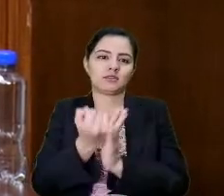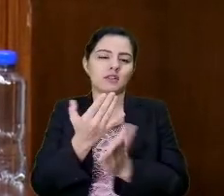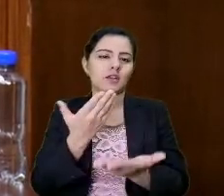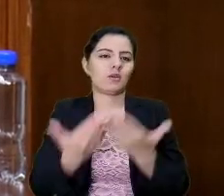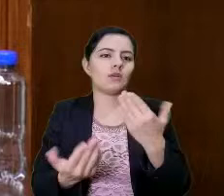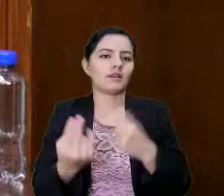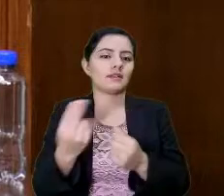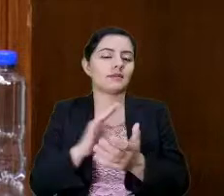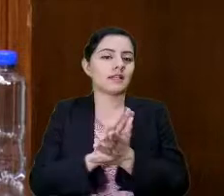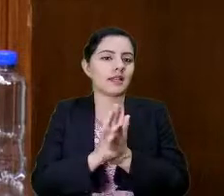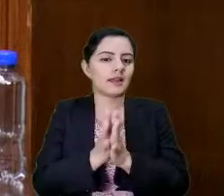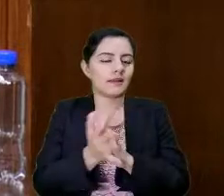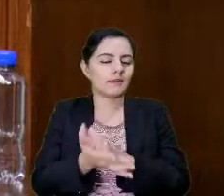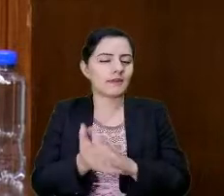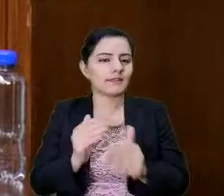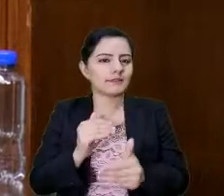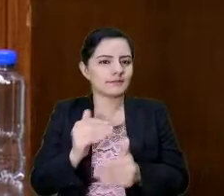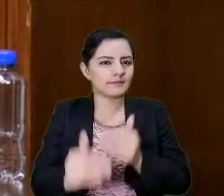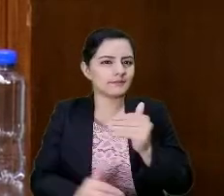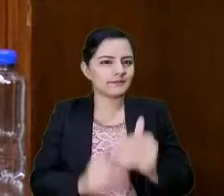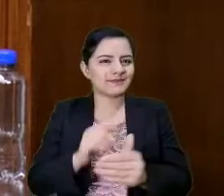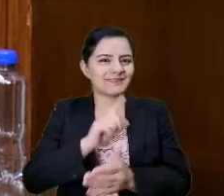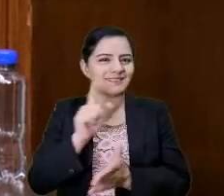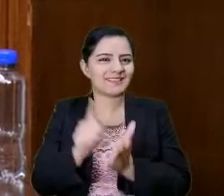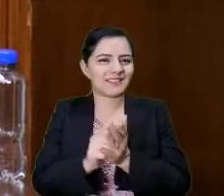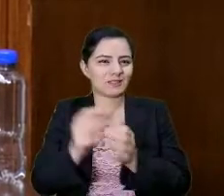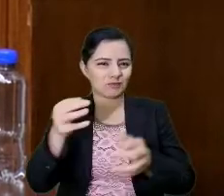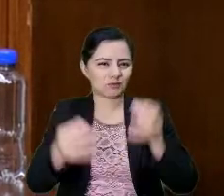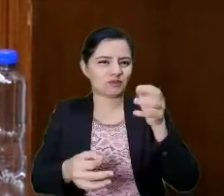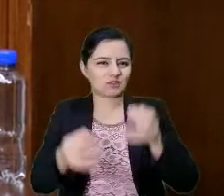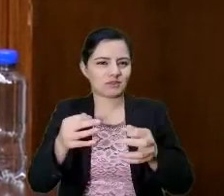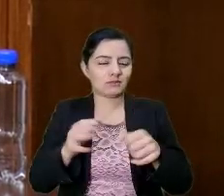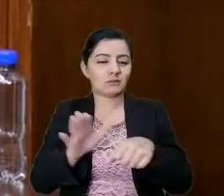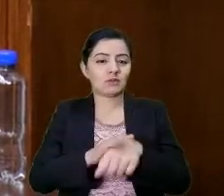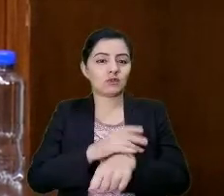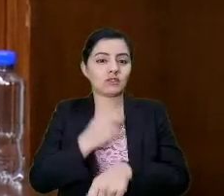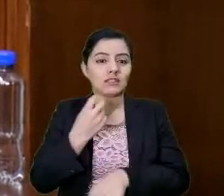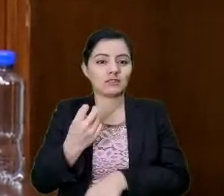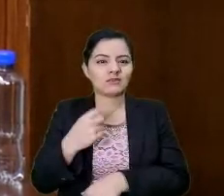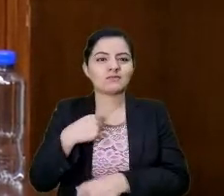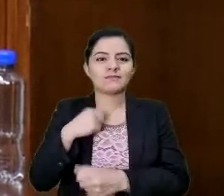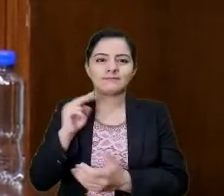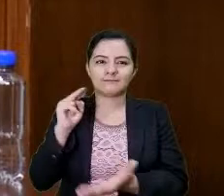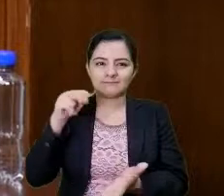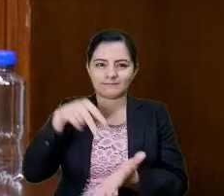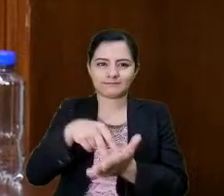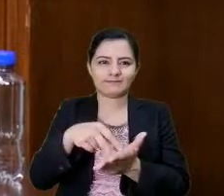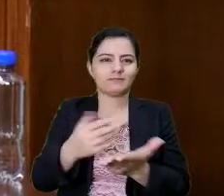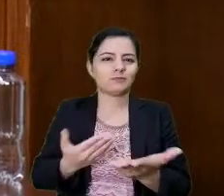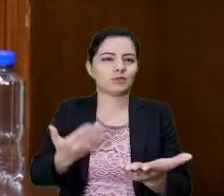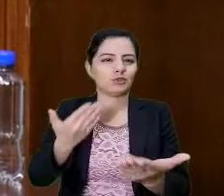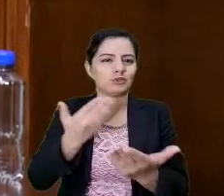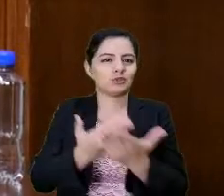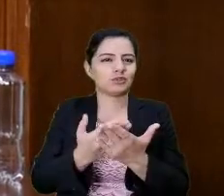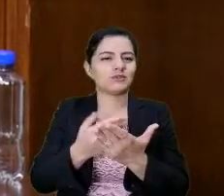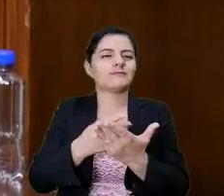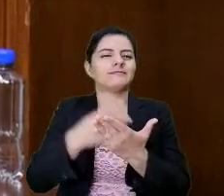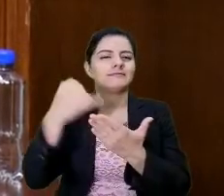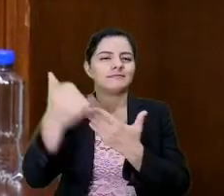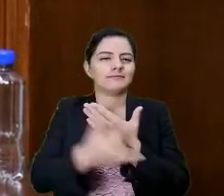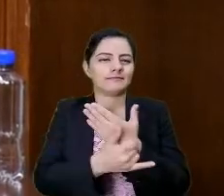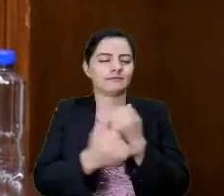la reforma judicial. Por eso estoy aquí, no solo para presentarles este proyecto de decreto, sino